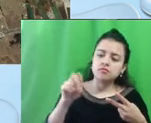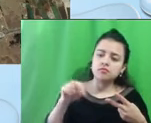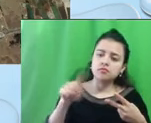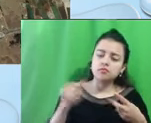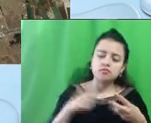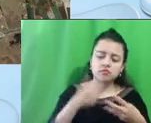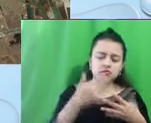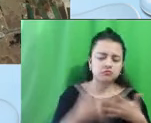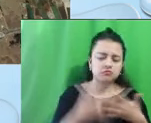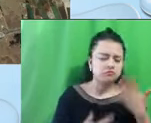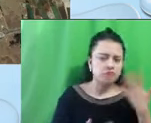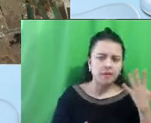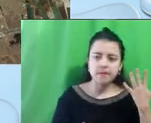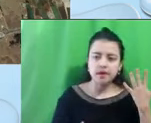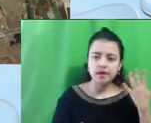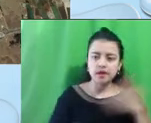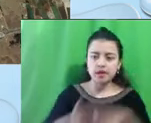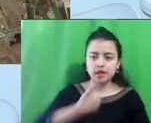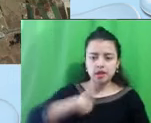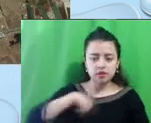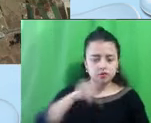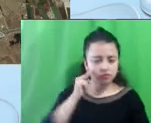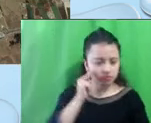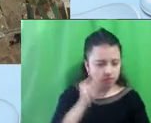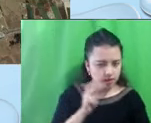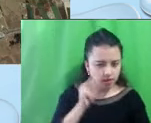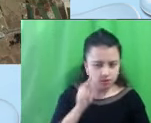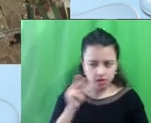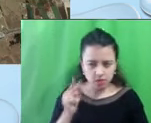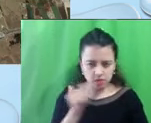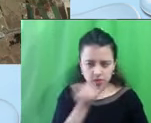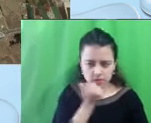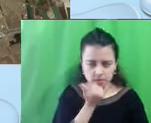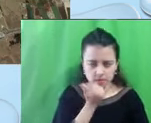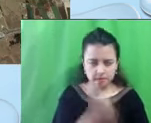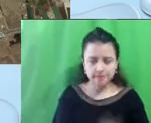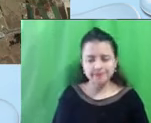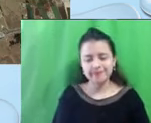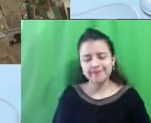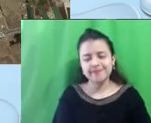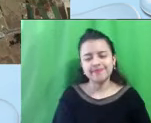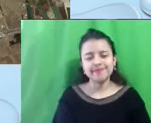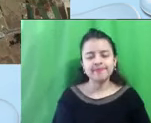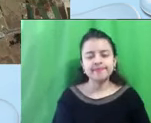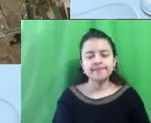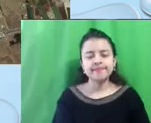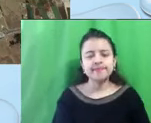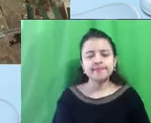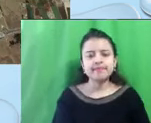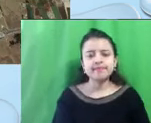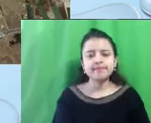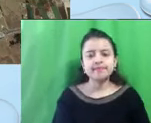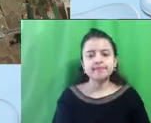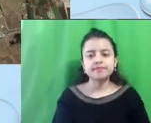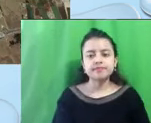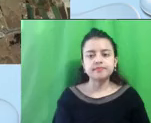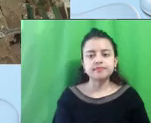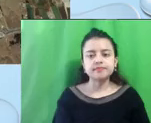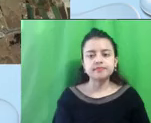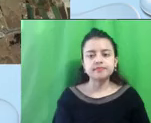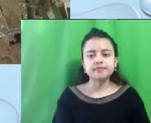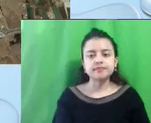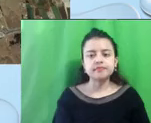llegando a cada una de las viviendas. ¿Qué está pasando en la red?